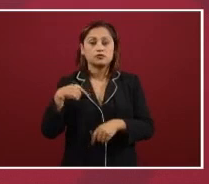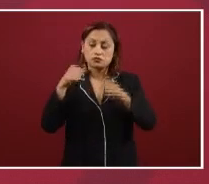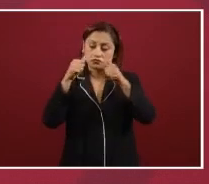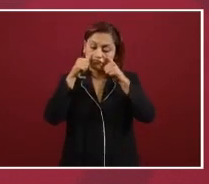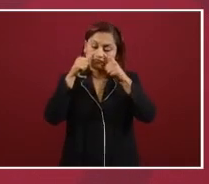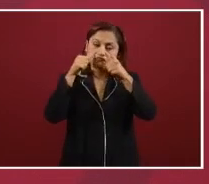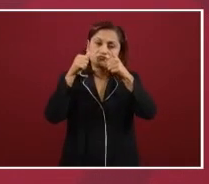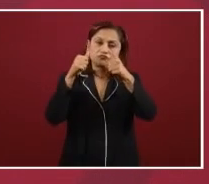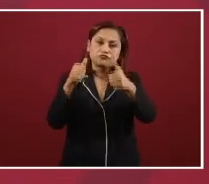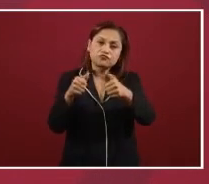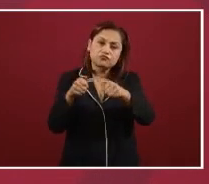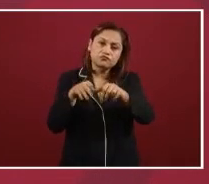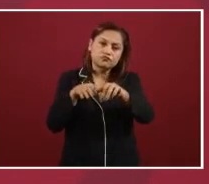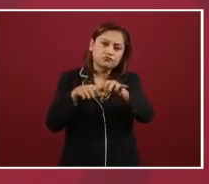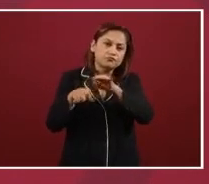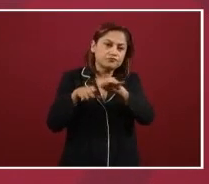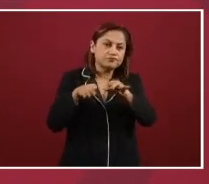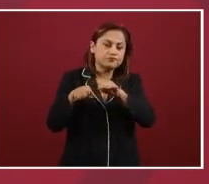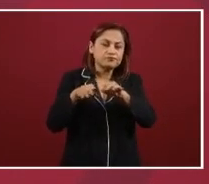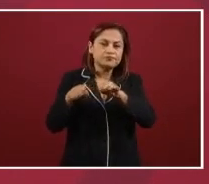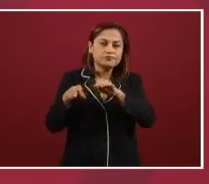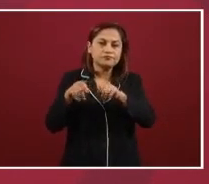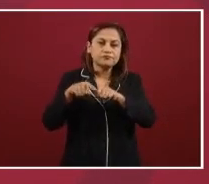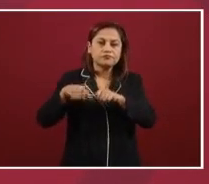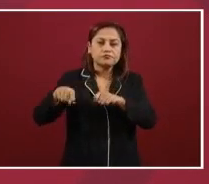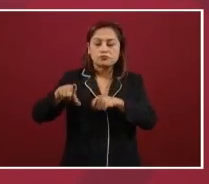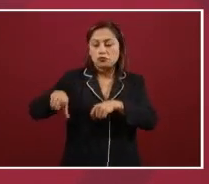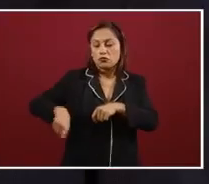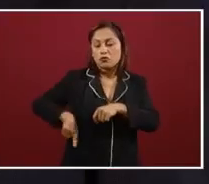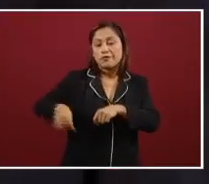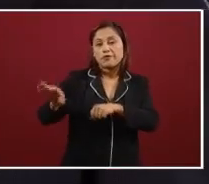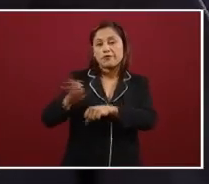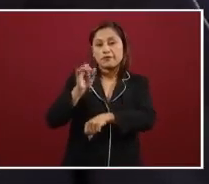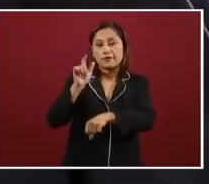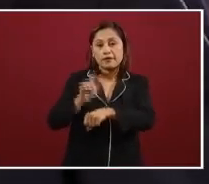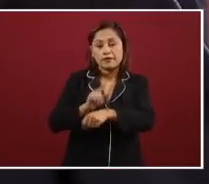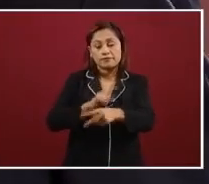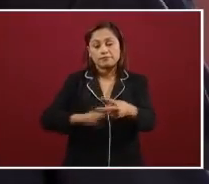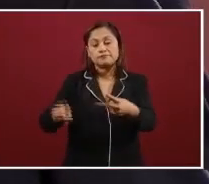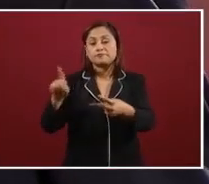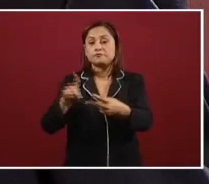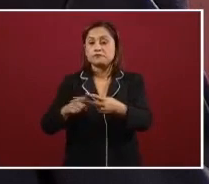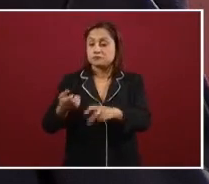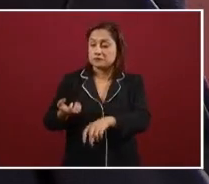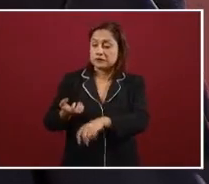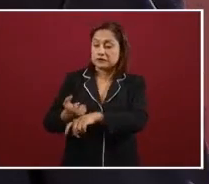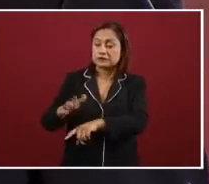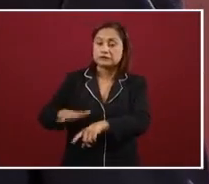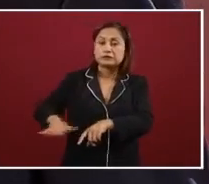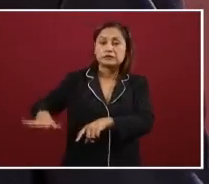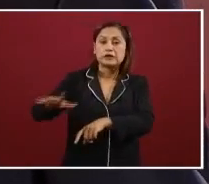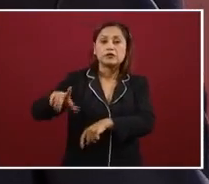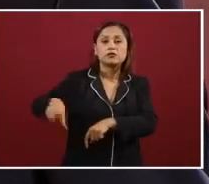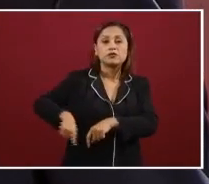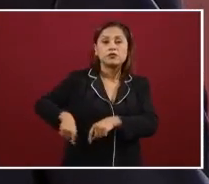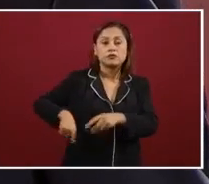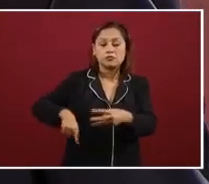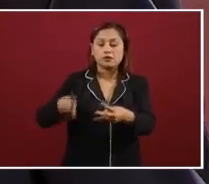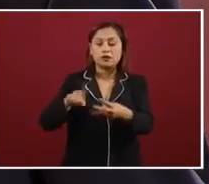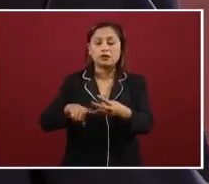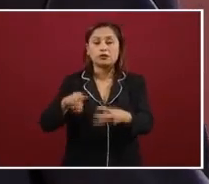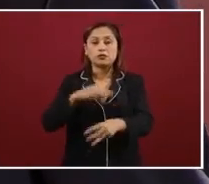manera coordinada, gobierno federal, el gobierno del estado, los gobiernos